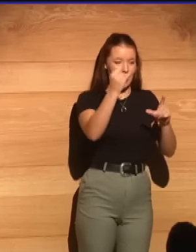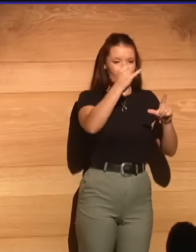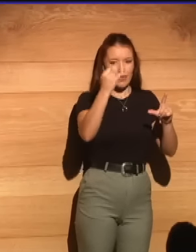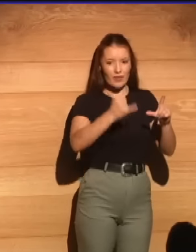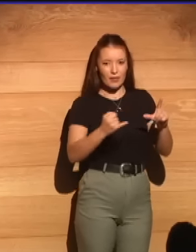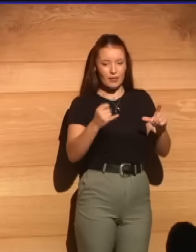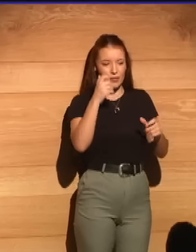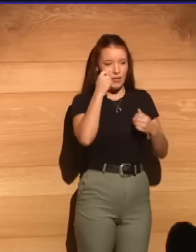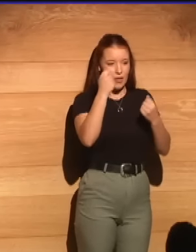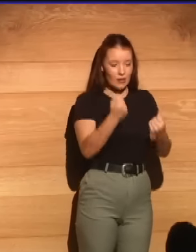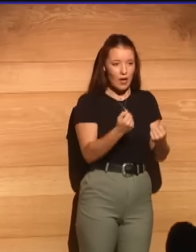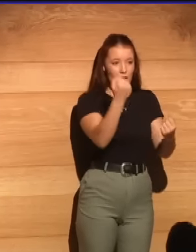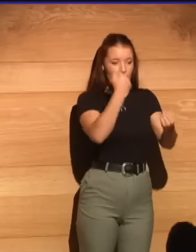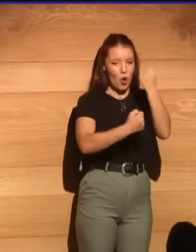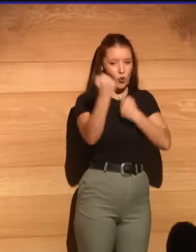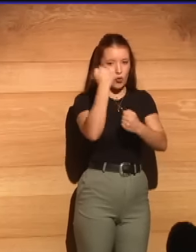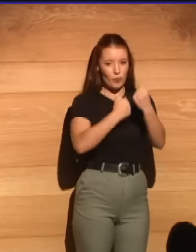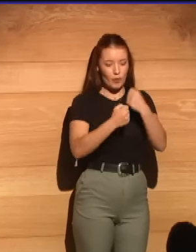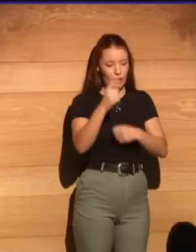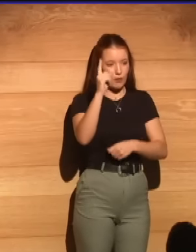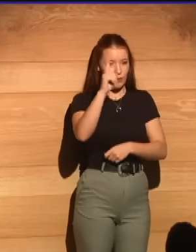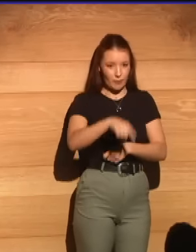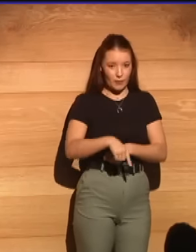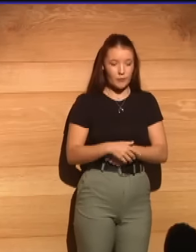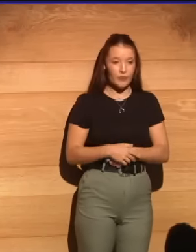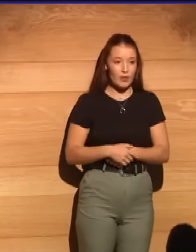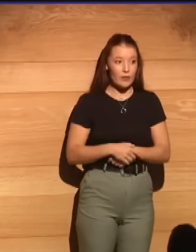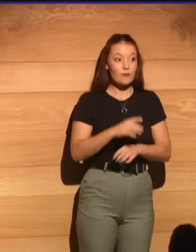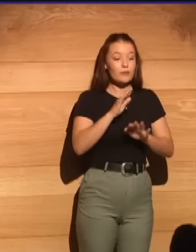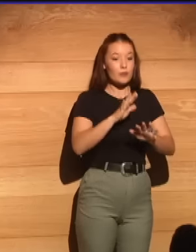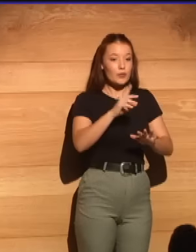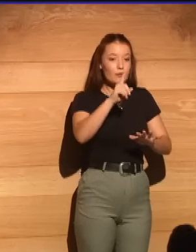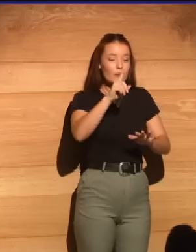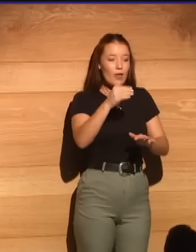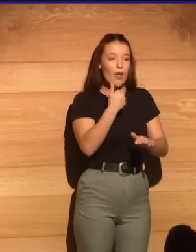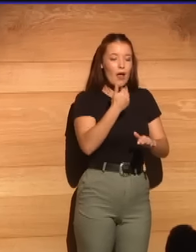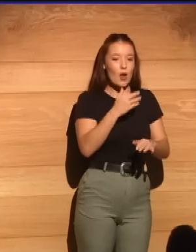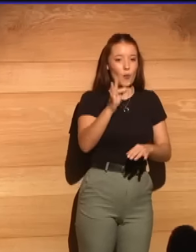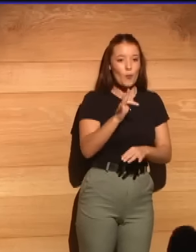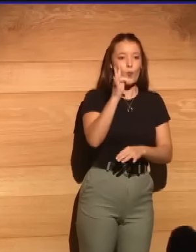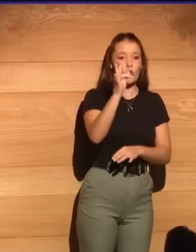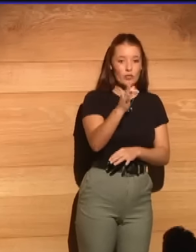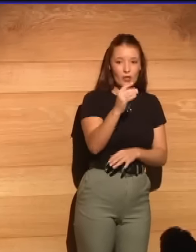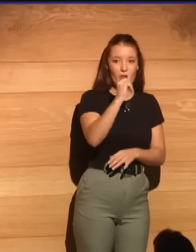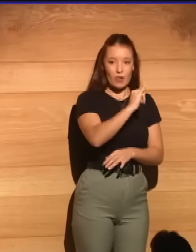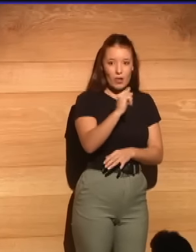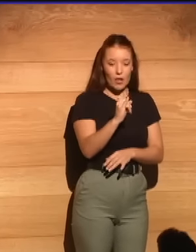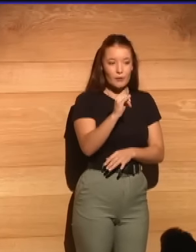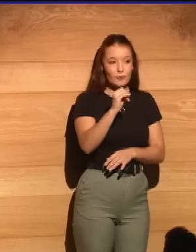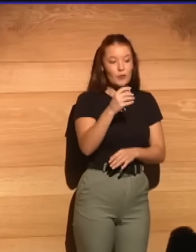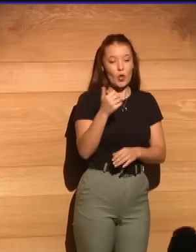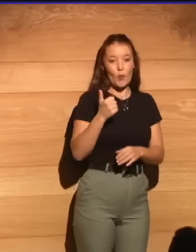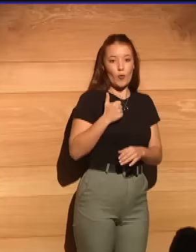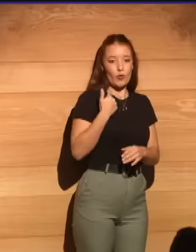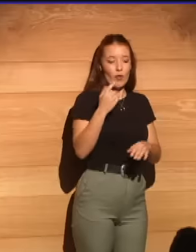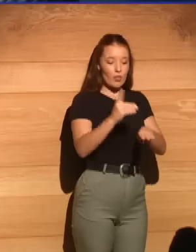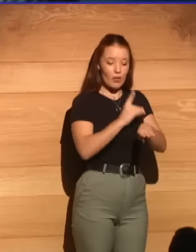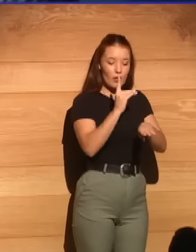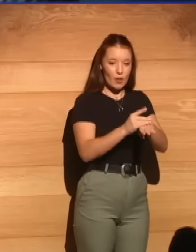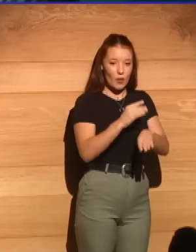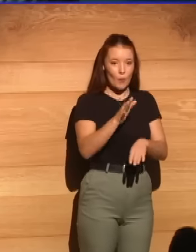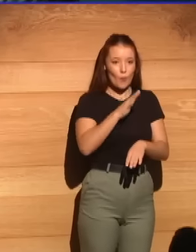económica, y sin embargo también tiene una parte muy positiva, que es la oportunidad de digitalización, porque ha